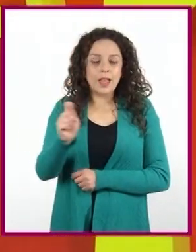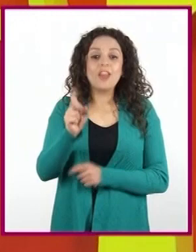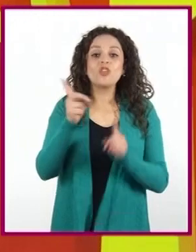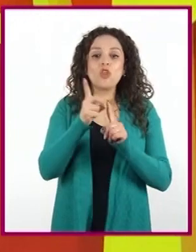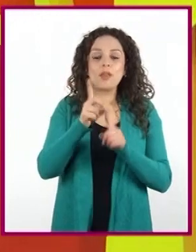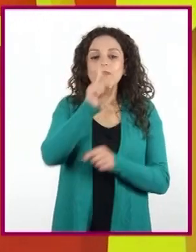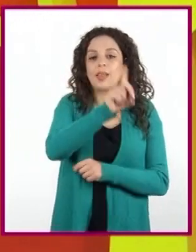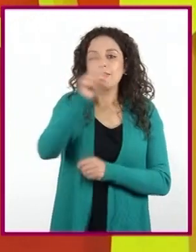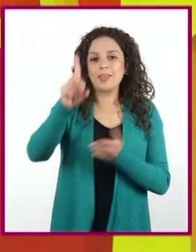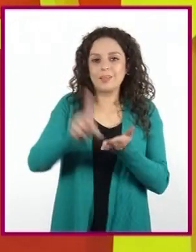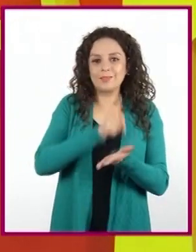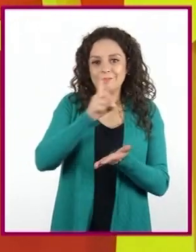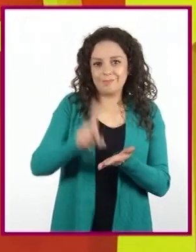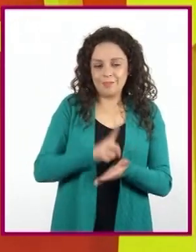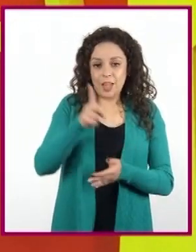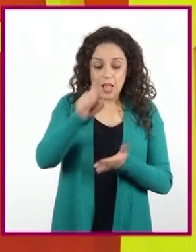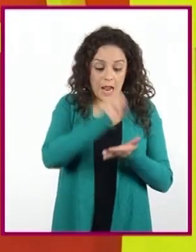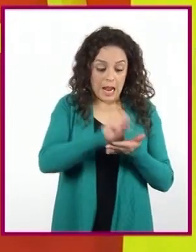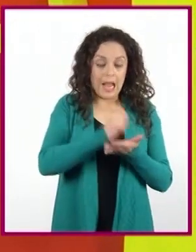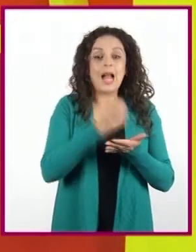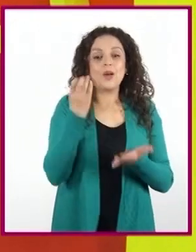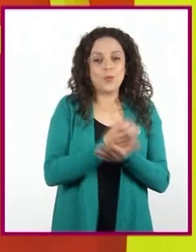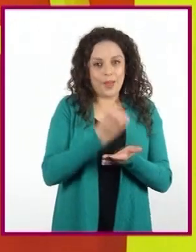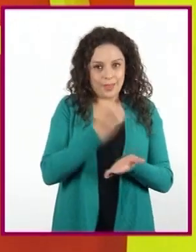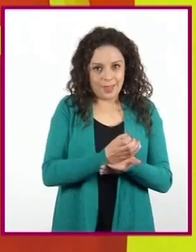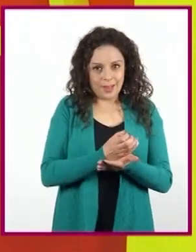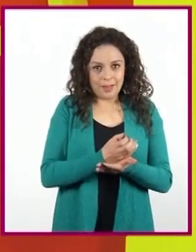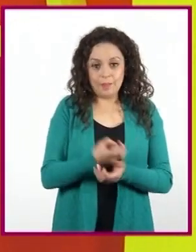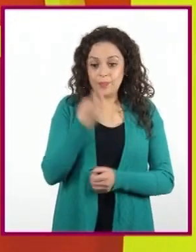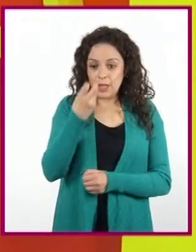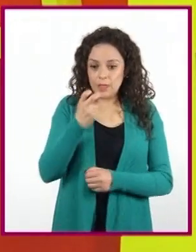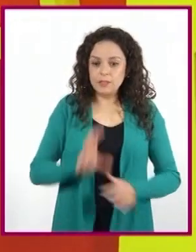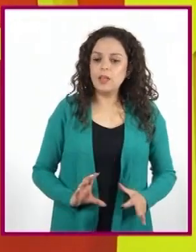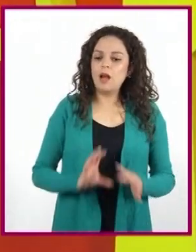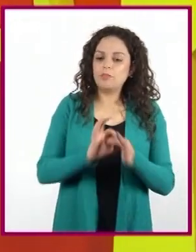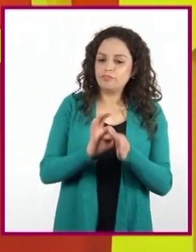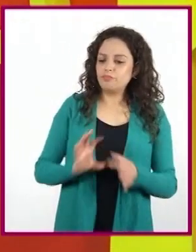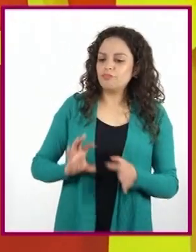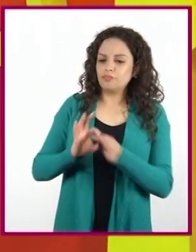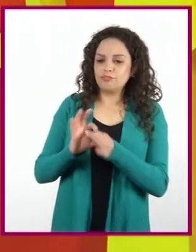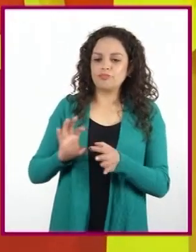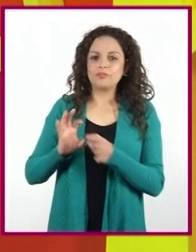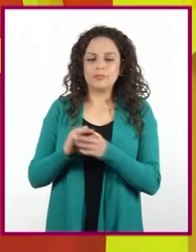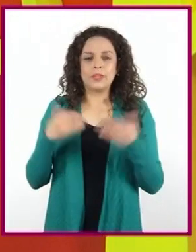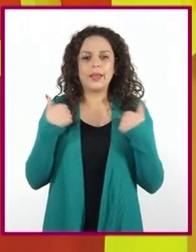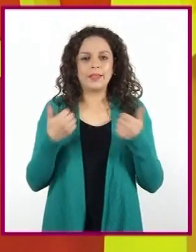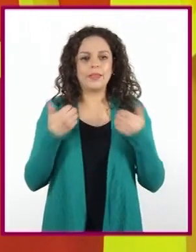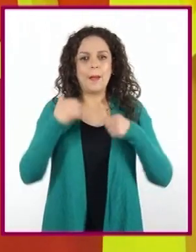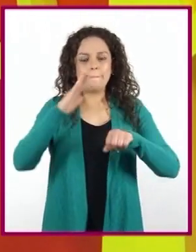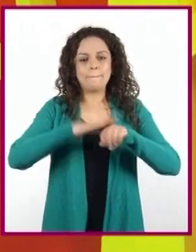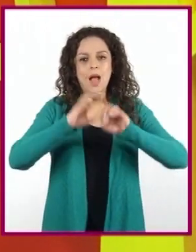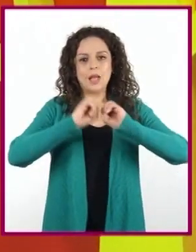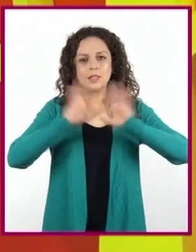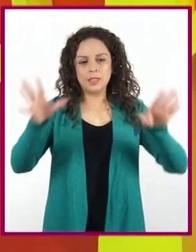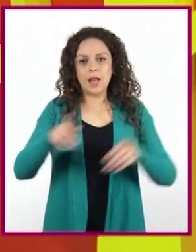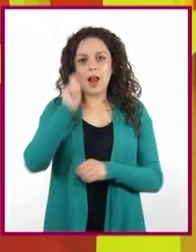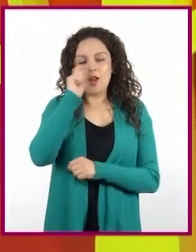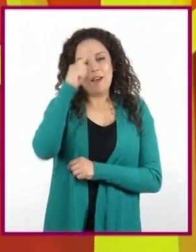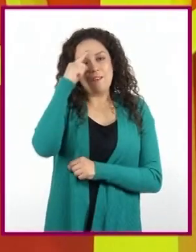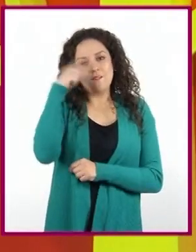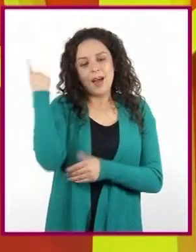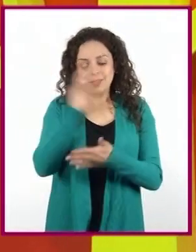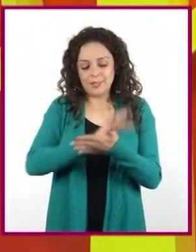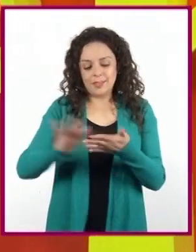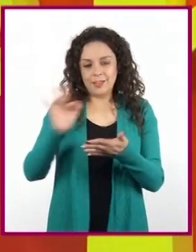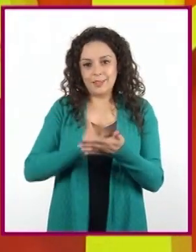en su cuaderno. De esta forma irán familiarizándose con los términos y les será más fácil leer un contrato